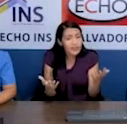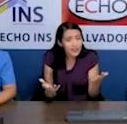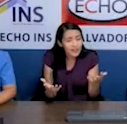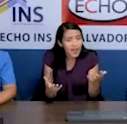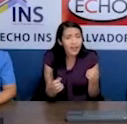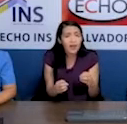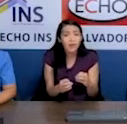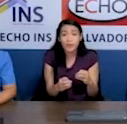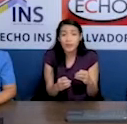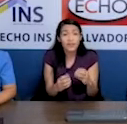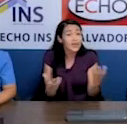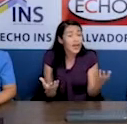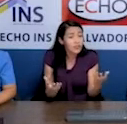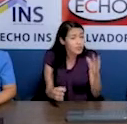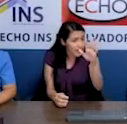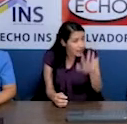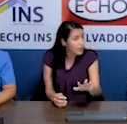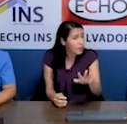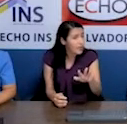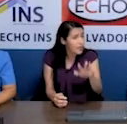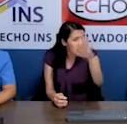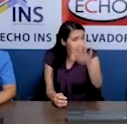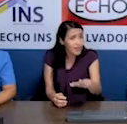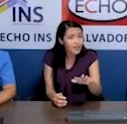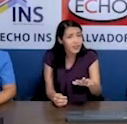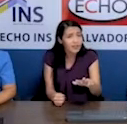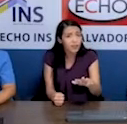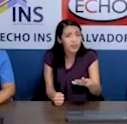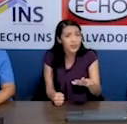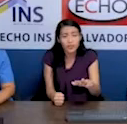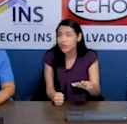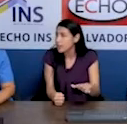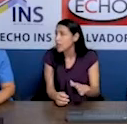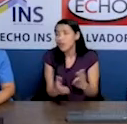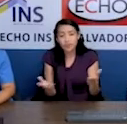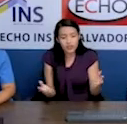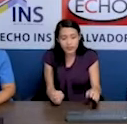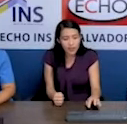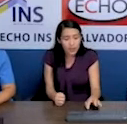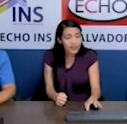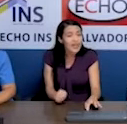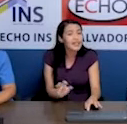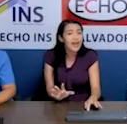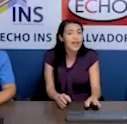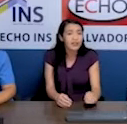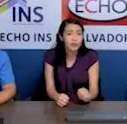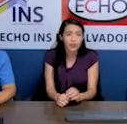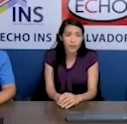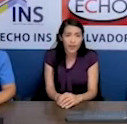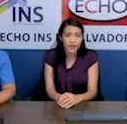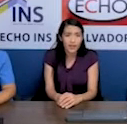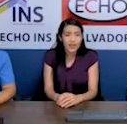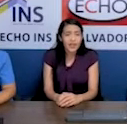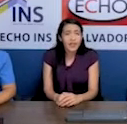sido multitratada, un paciente caso, será que le puede dar cualquiera de estas complicaciones y no necesariamente ligadas a